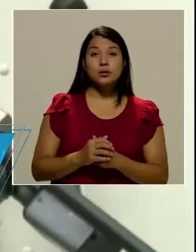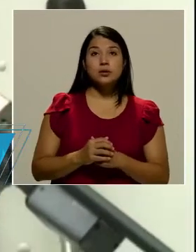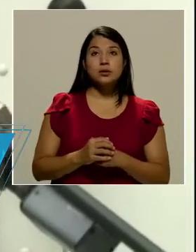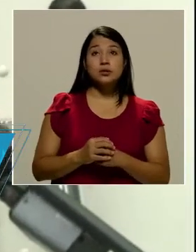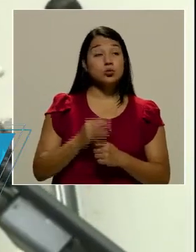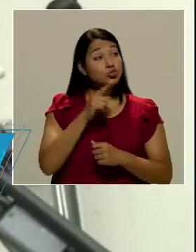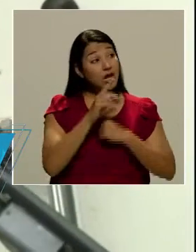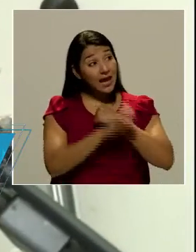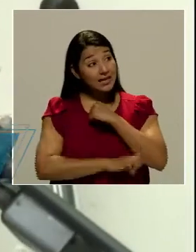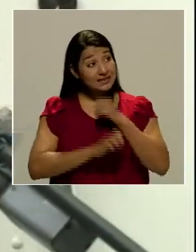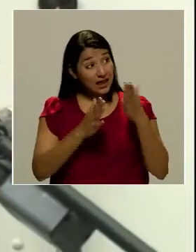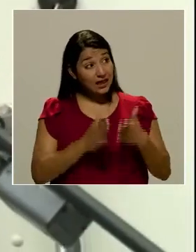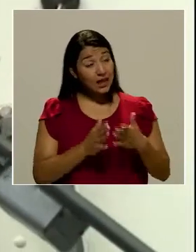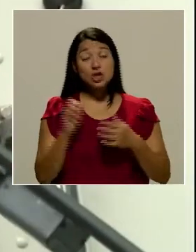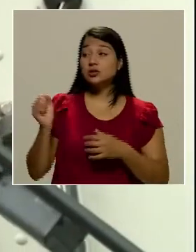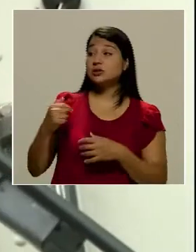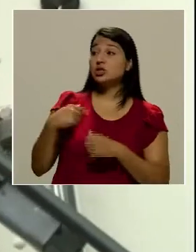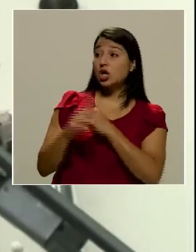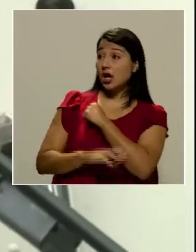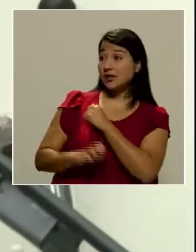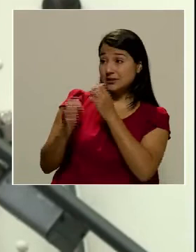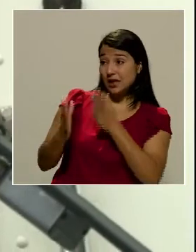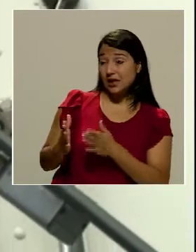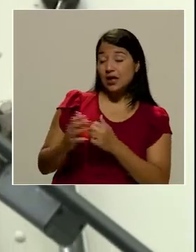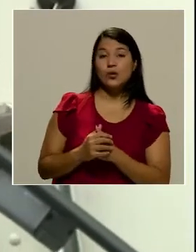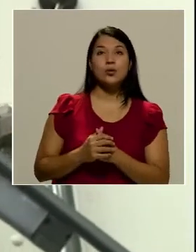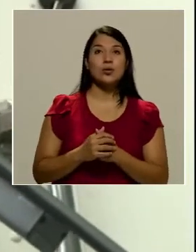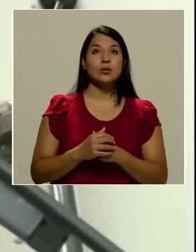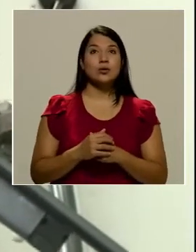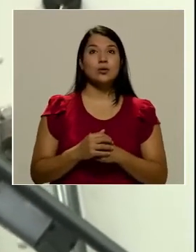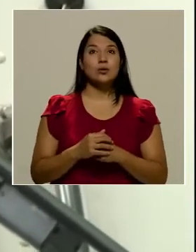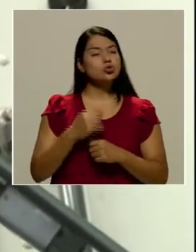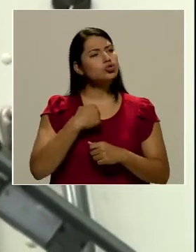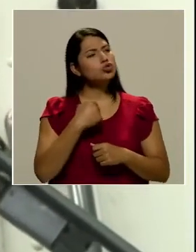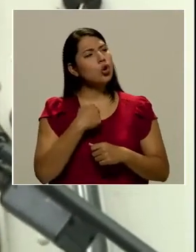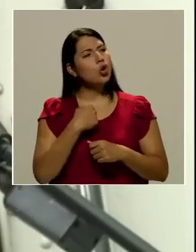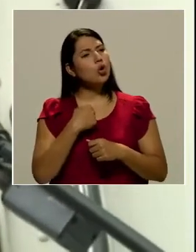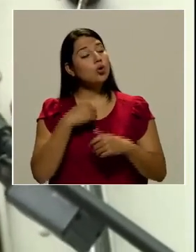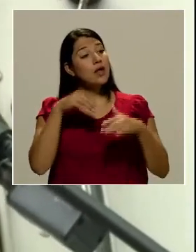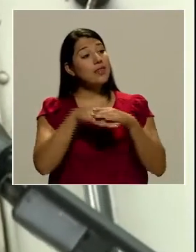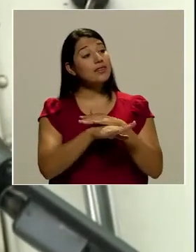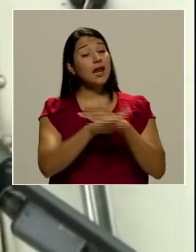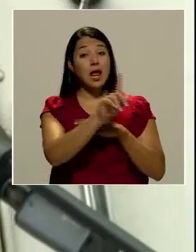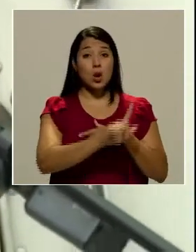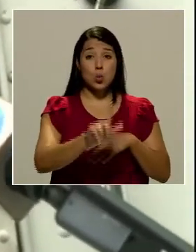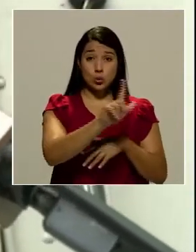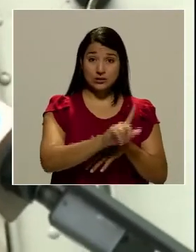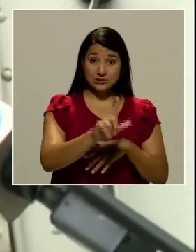soy extranjero. ¿Hace cuánto está en el país? ¿Se ha topado con esta situación de las manifestaciones? El día lunes ingresé yo y